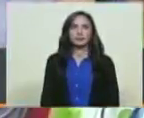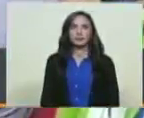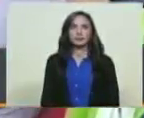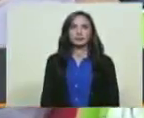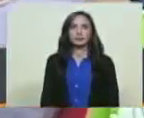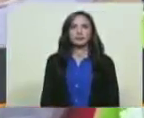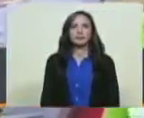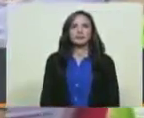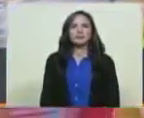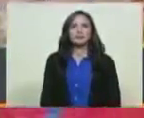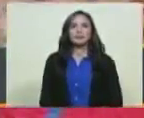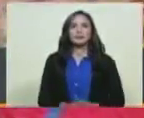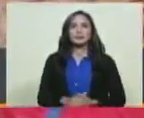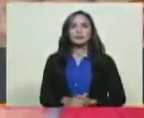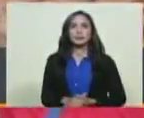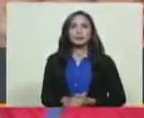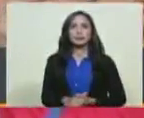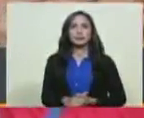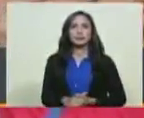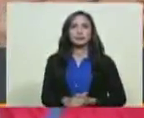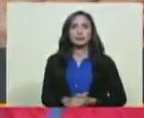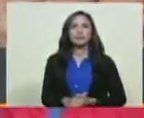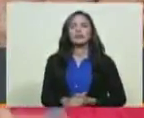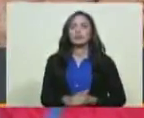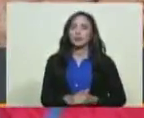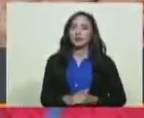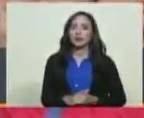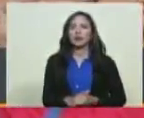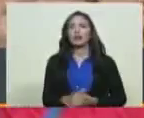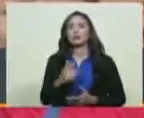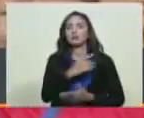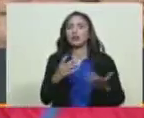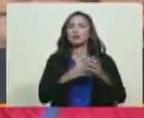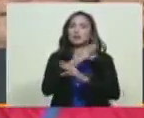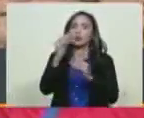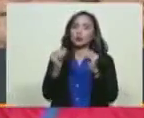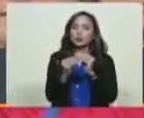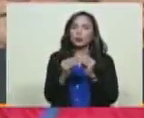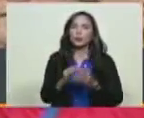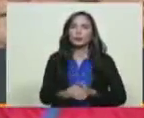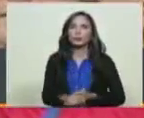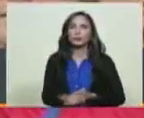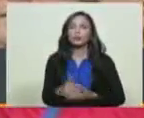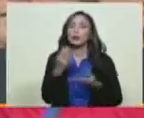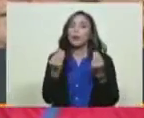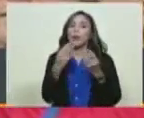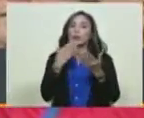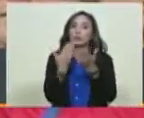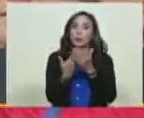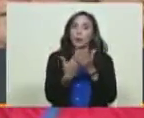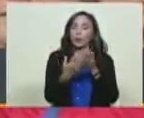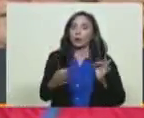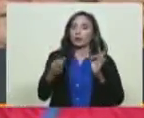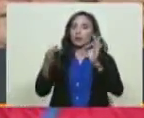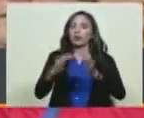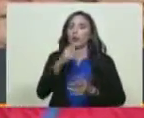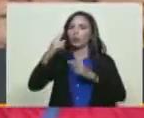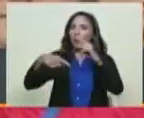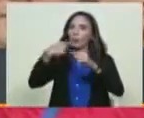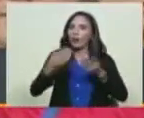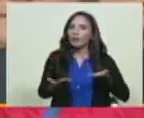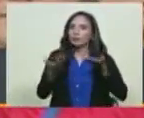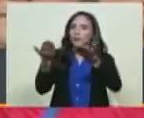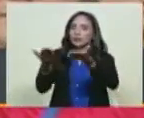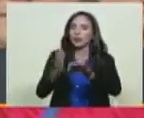buenos presidentes y para darles más son mi compañera y como hay muchas propuestas que para usted ya serán entregadas